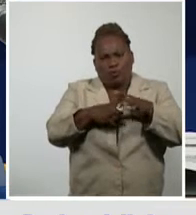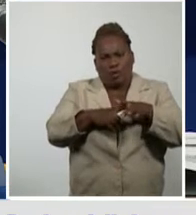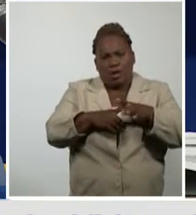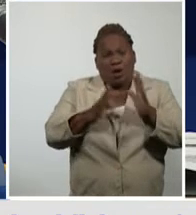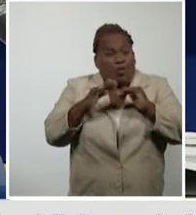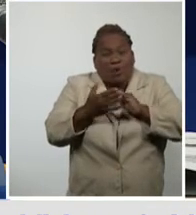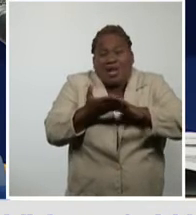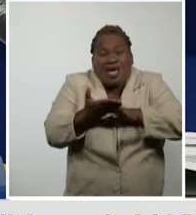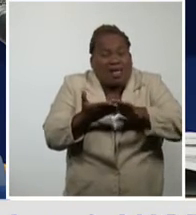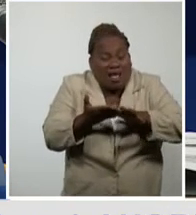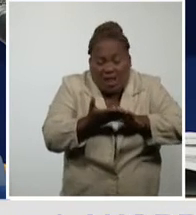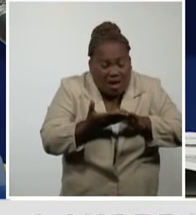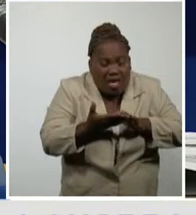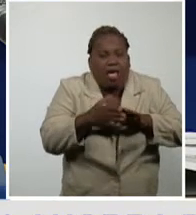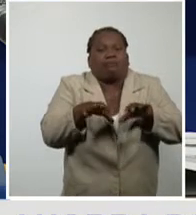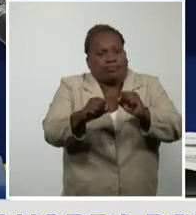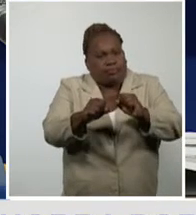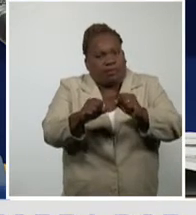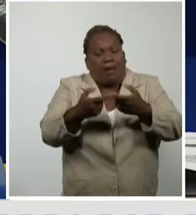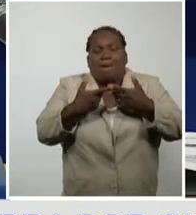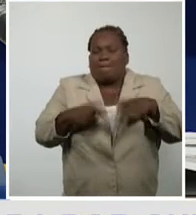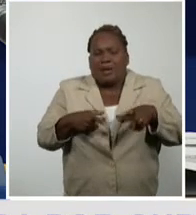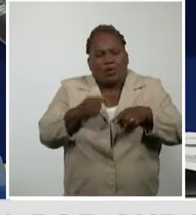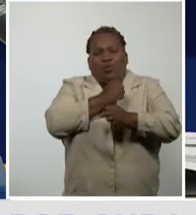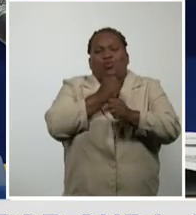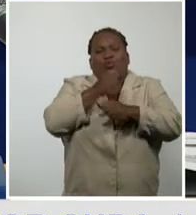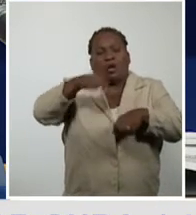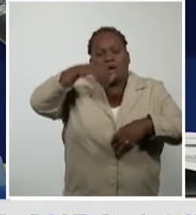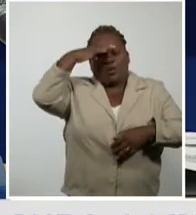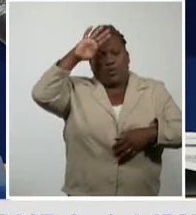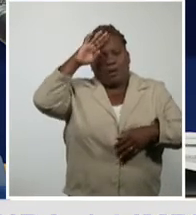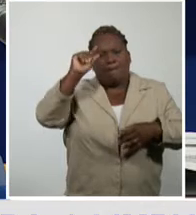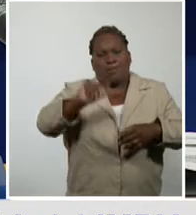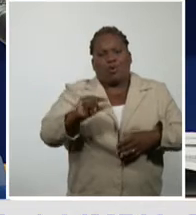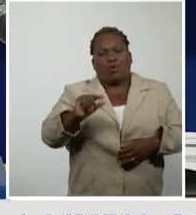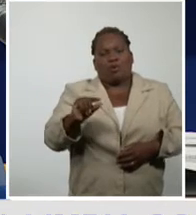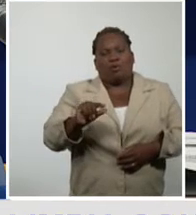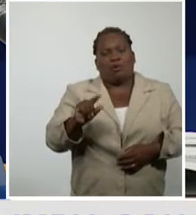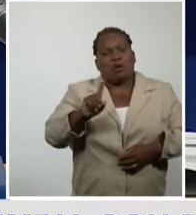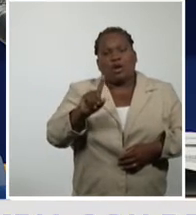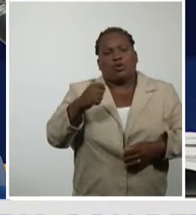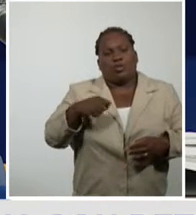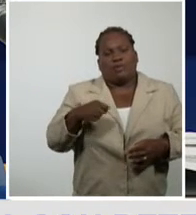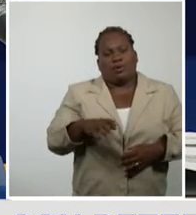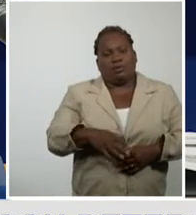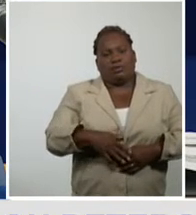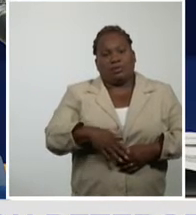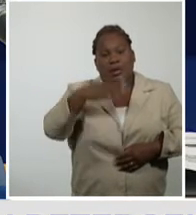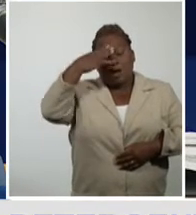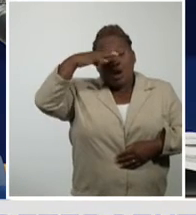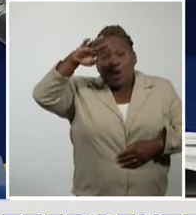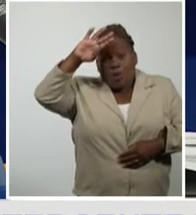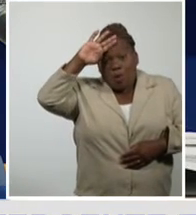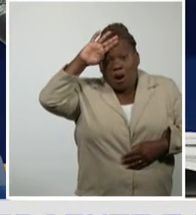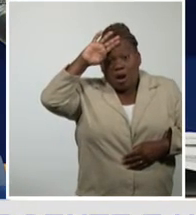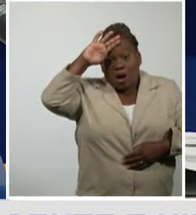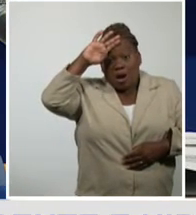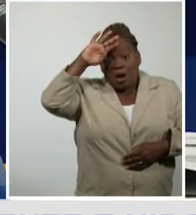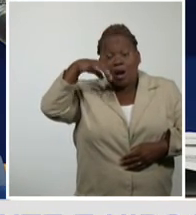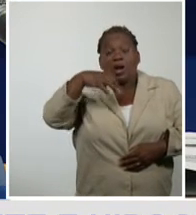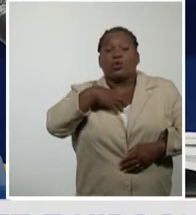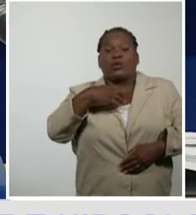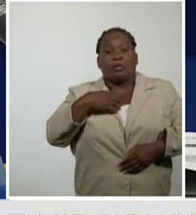cosa, y pues realmente no debe ser. Y en Cuba, aunque lo tengamos, pero no lo